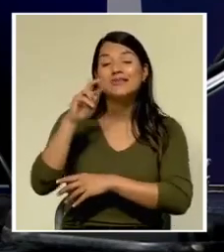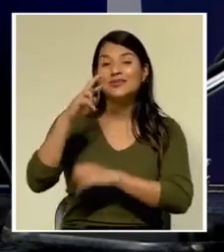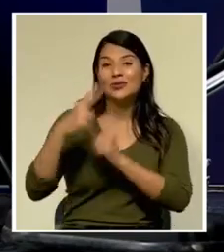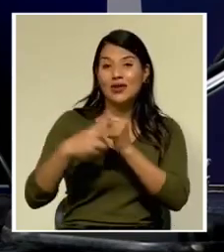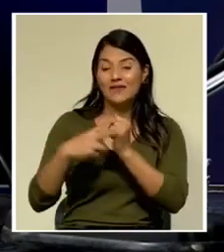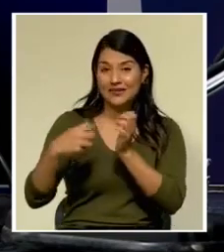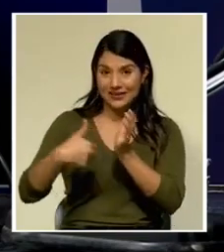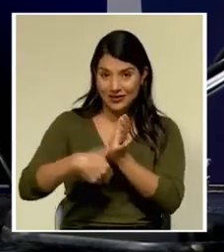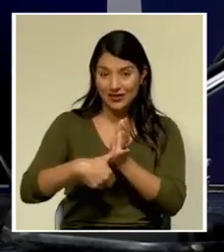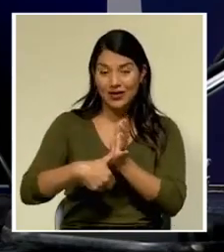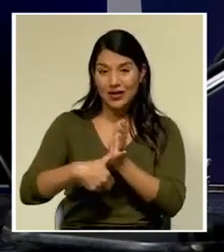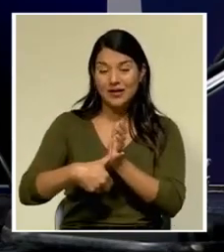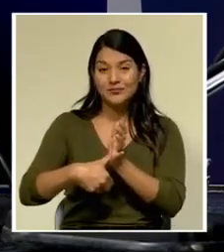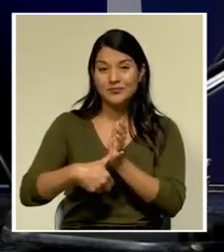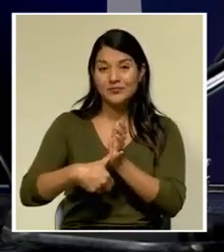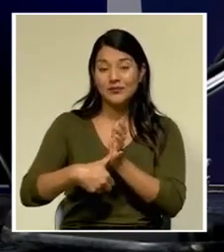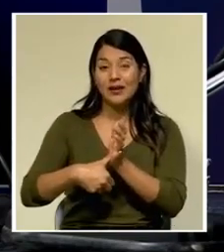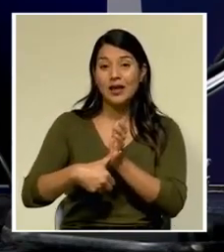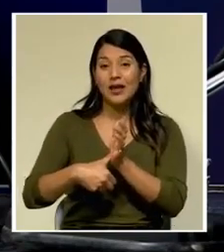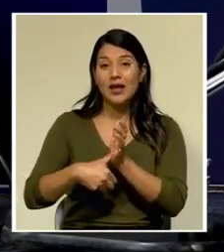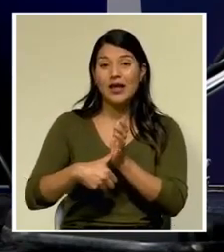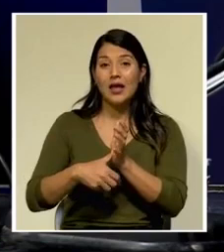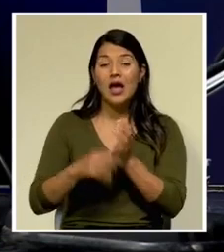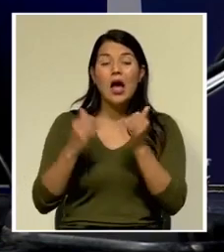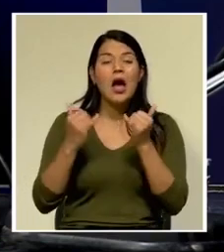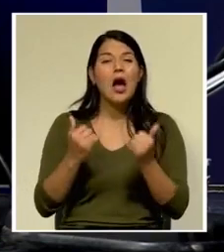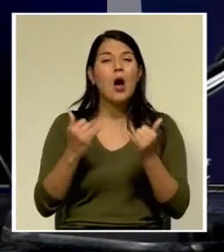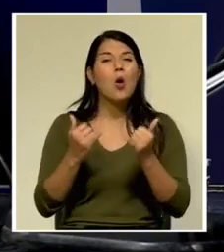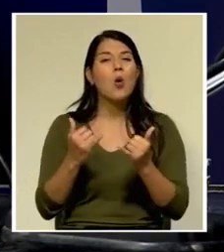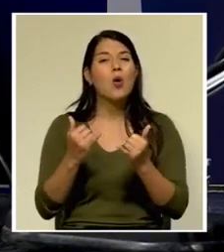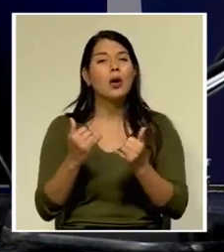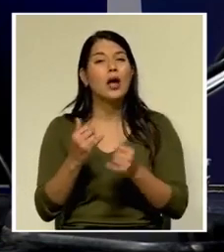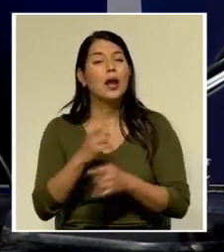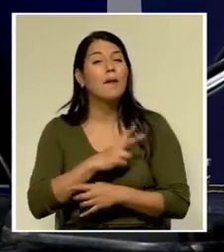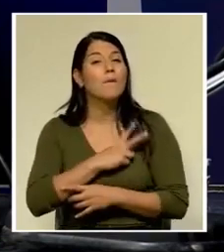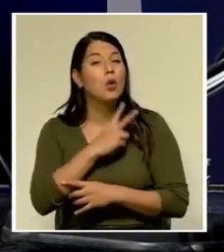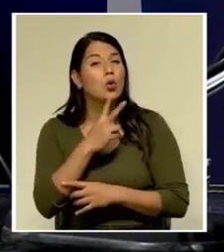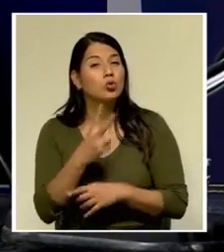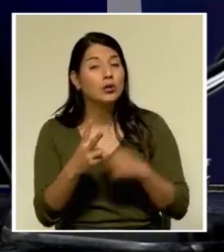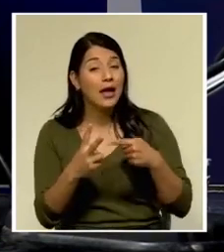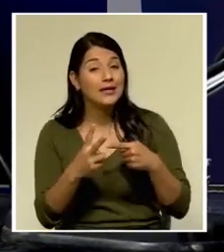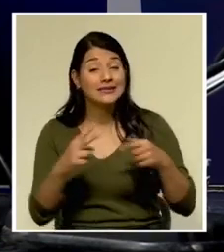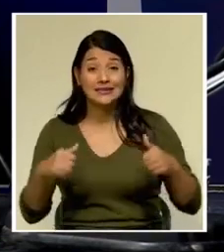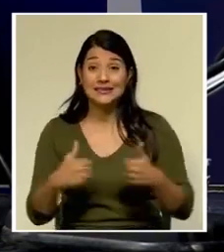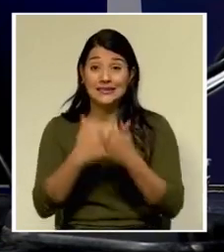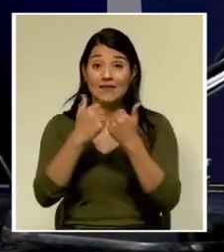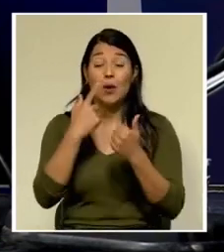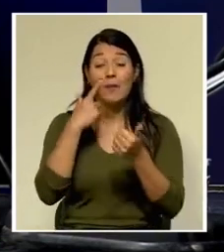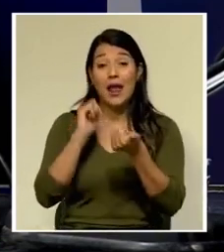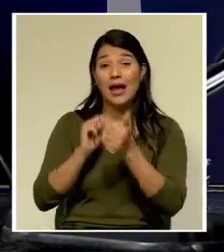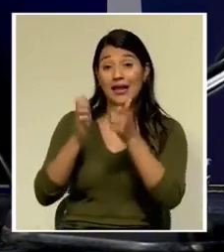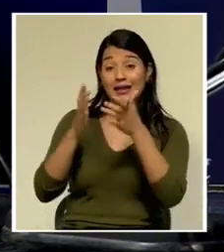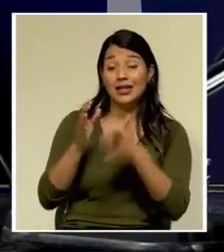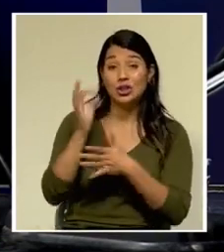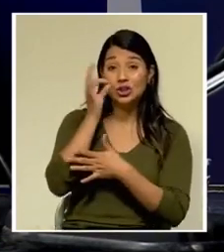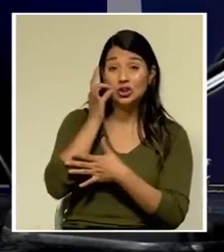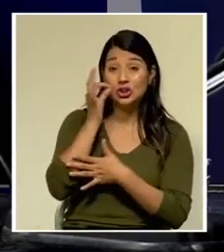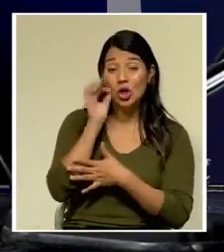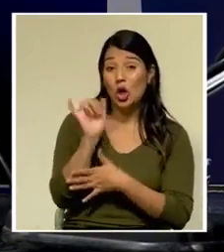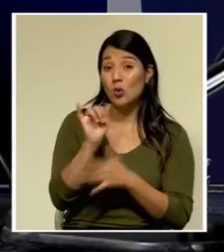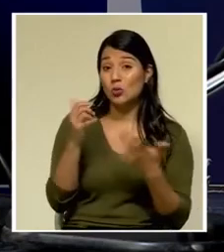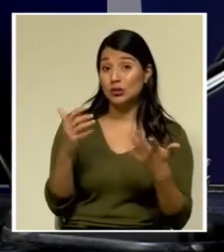ronda electoral, el panorama de las voluntades es un desafío para el candidato liberacionista José María Figueres, como lo hemos